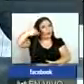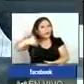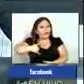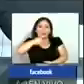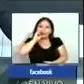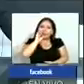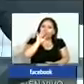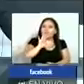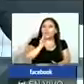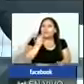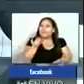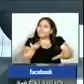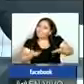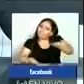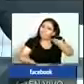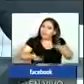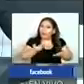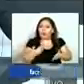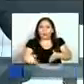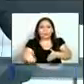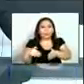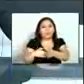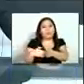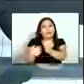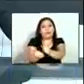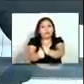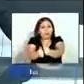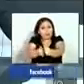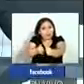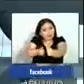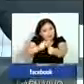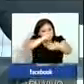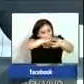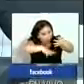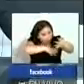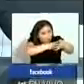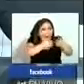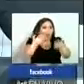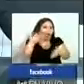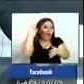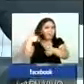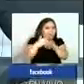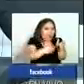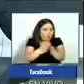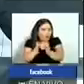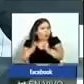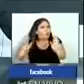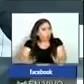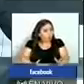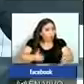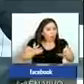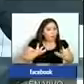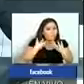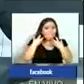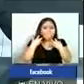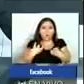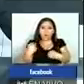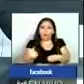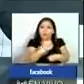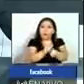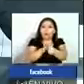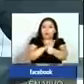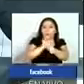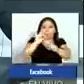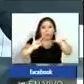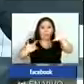sostiene que existe la posibilidad de retroceder en el plan de reactivación de las actividades productivas ante el aumento de casos confirmados de coronavirus,